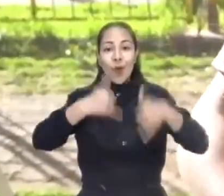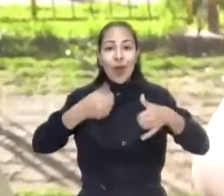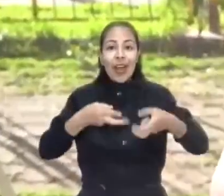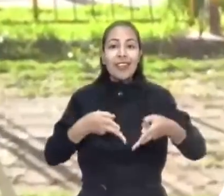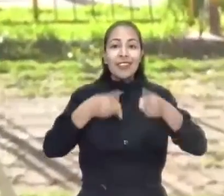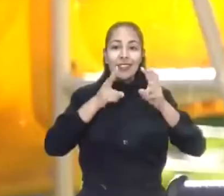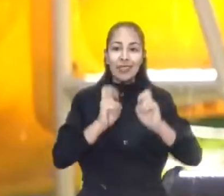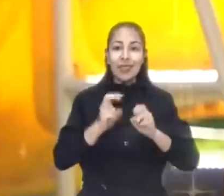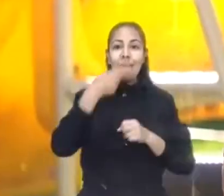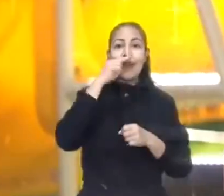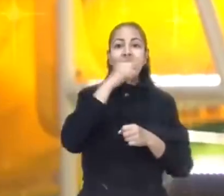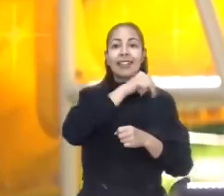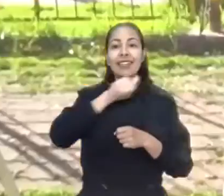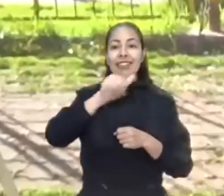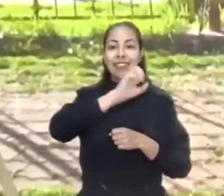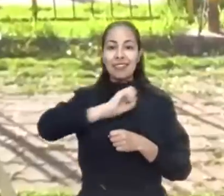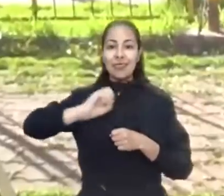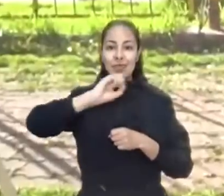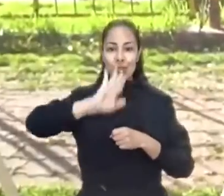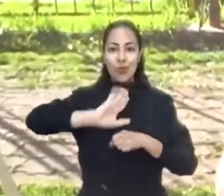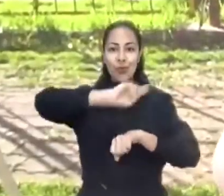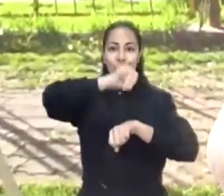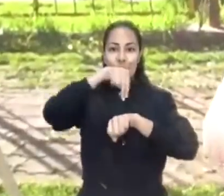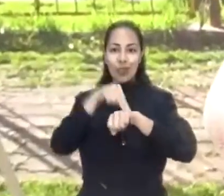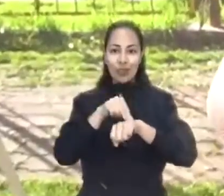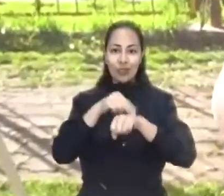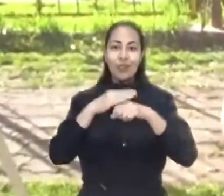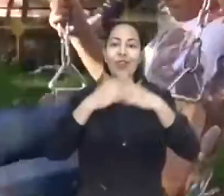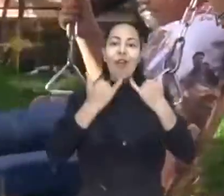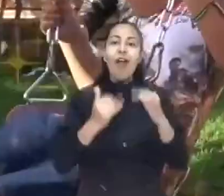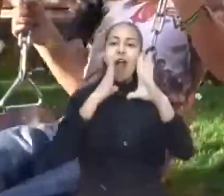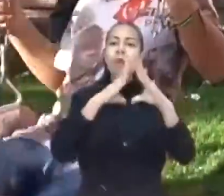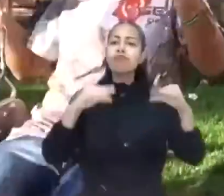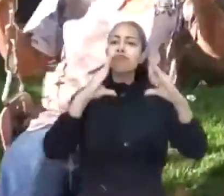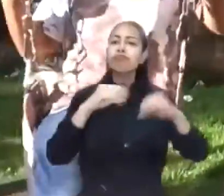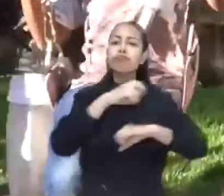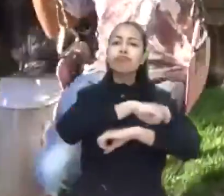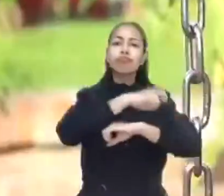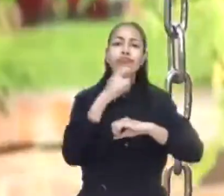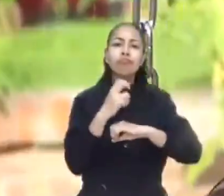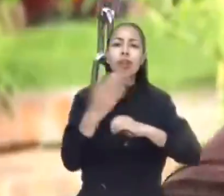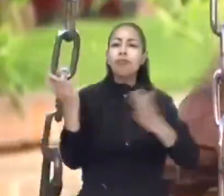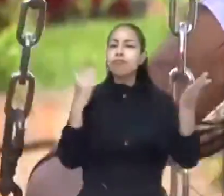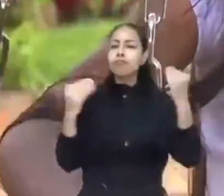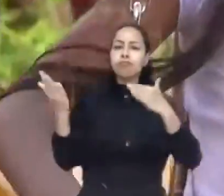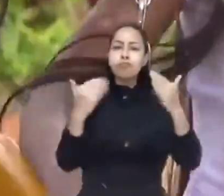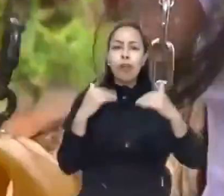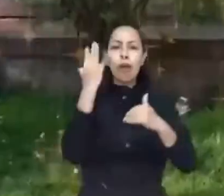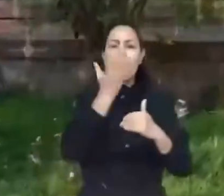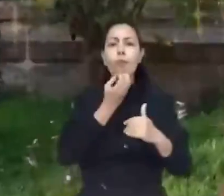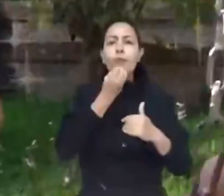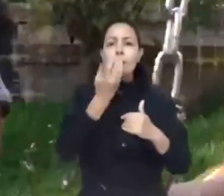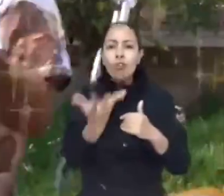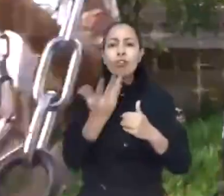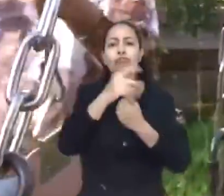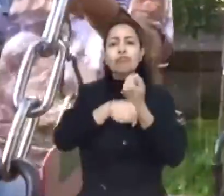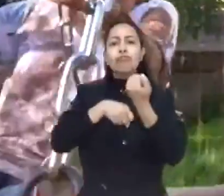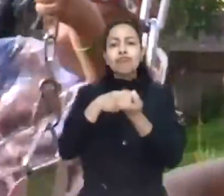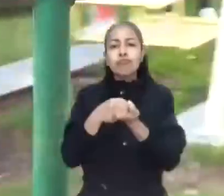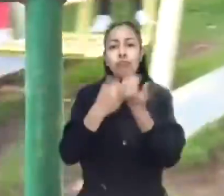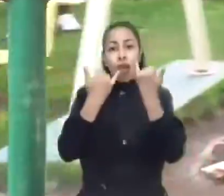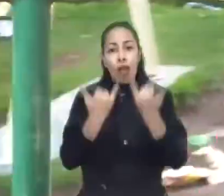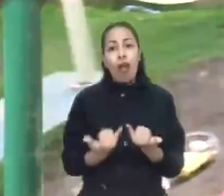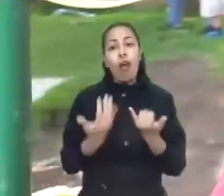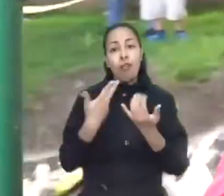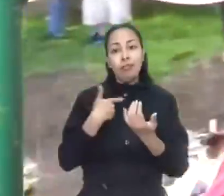Regala un juguete nuevo a los niños y niñas nariñenses. En esta Navidad queremos que te unas a esta linda